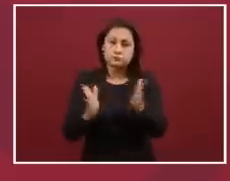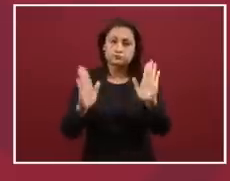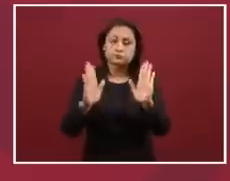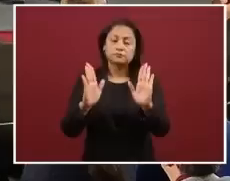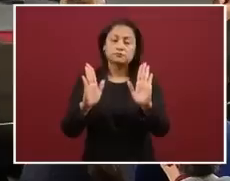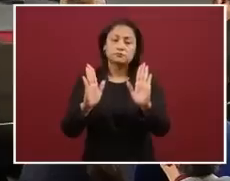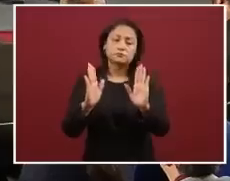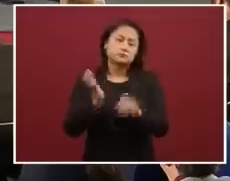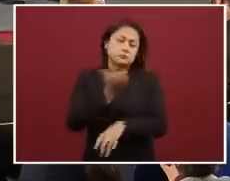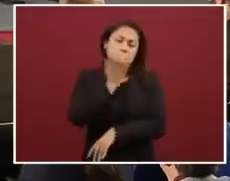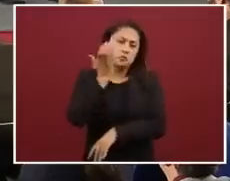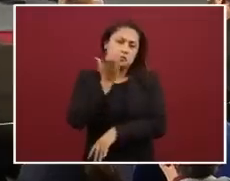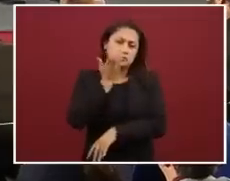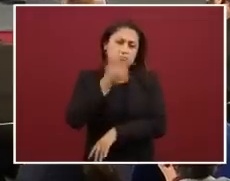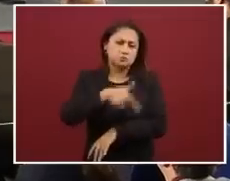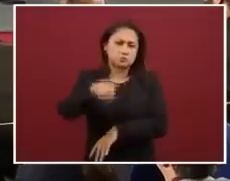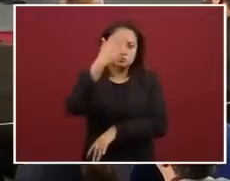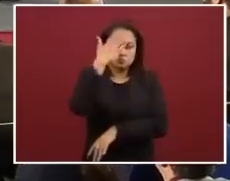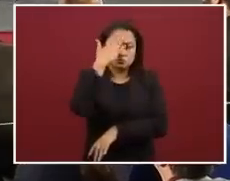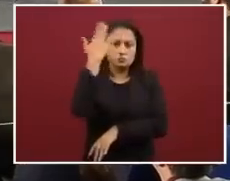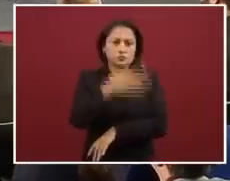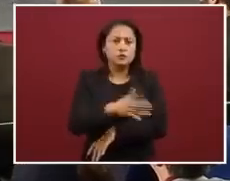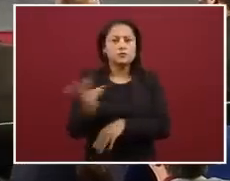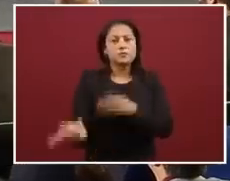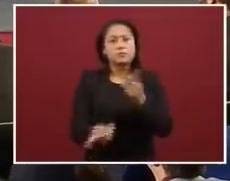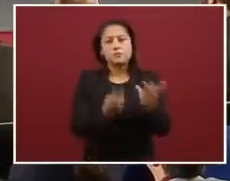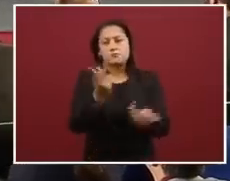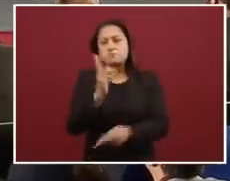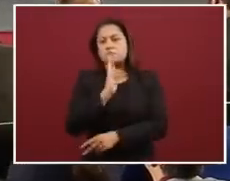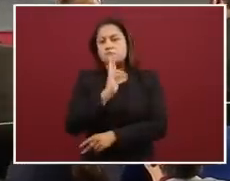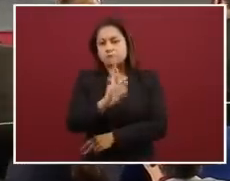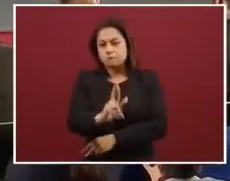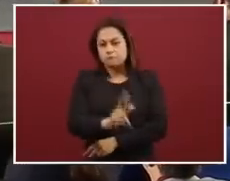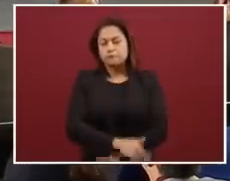frecuencia, la sesión de preguntas y respuestas.